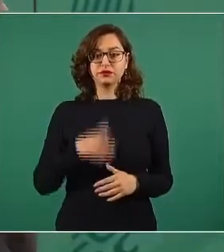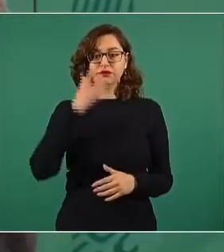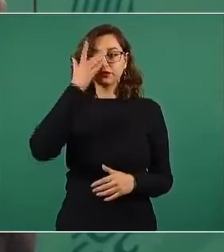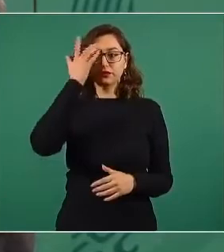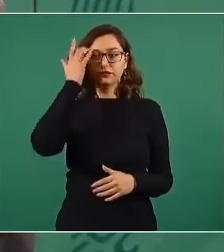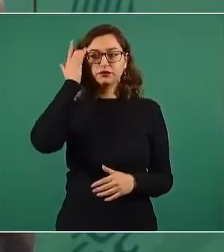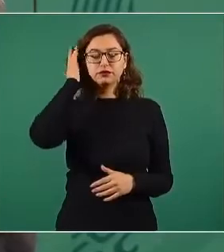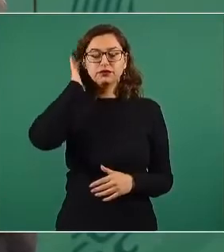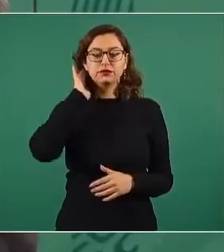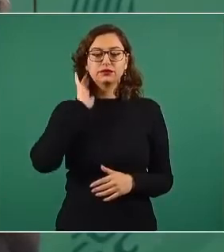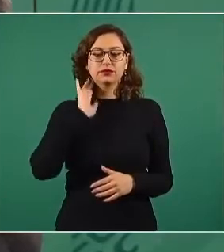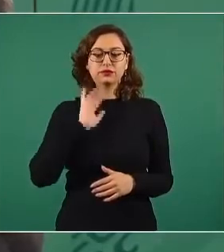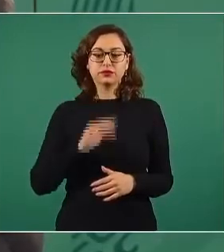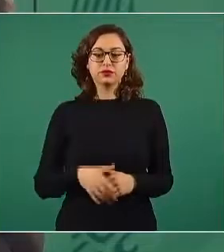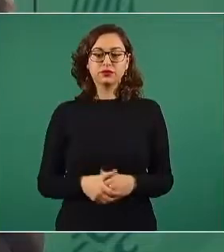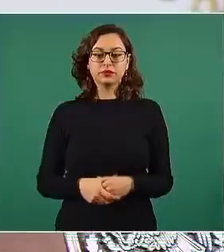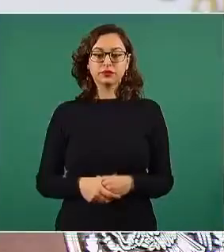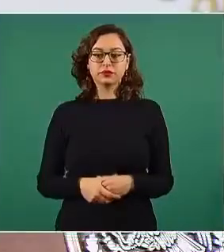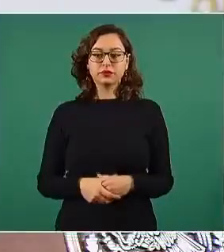que